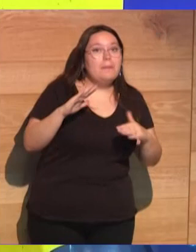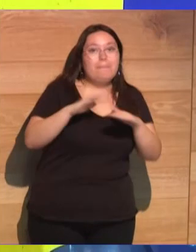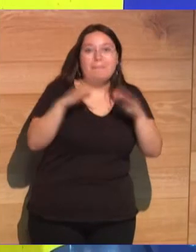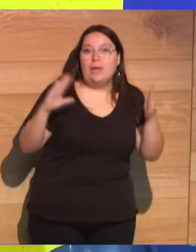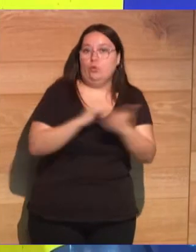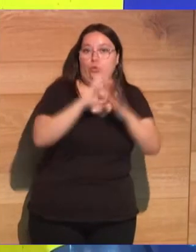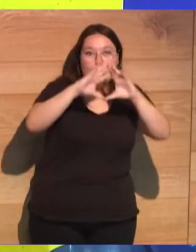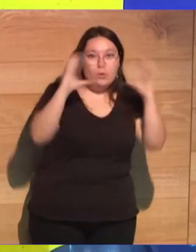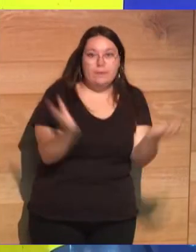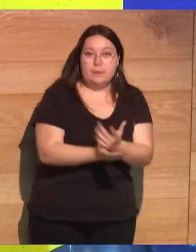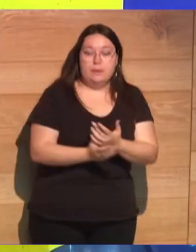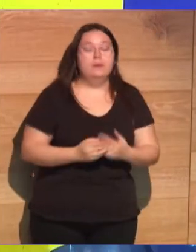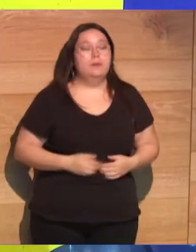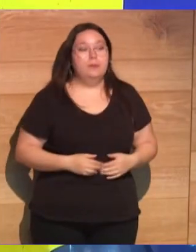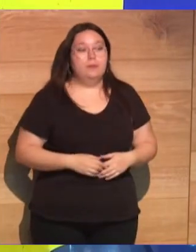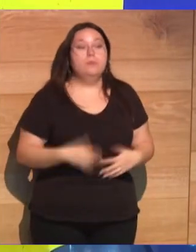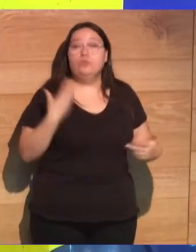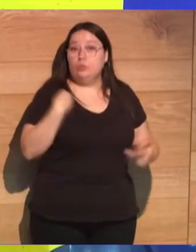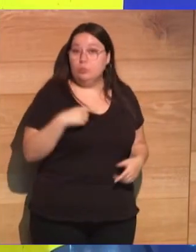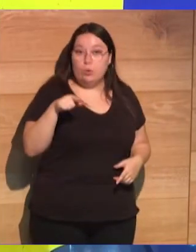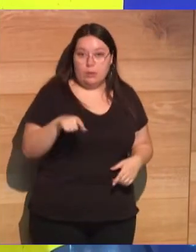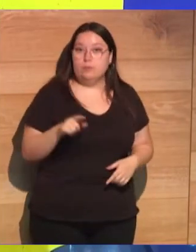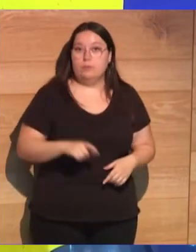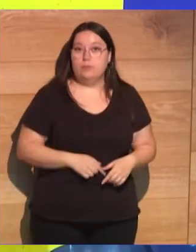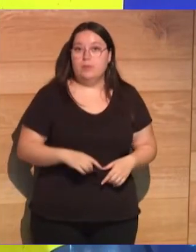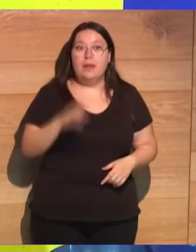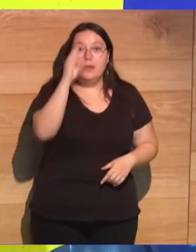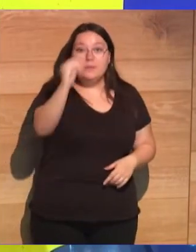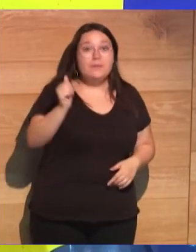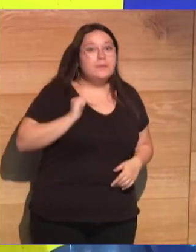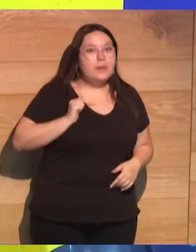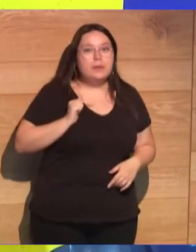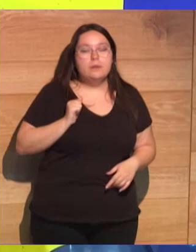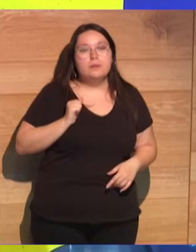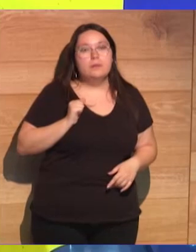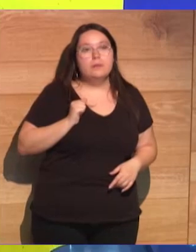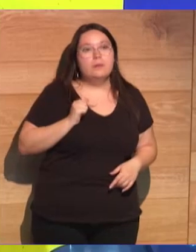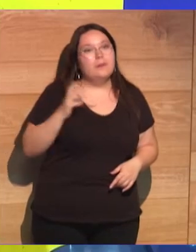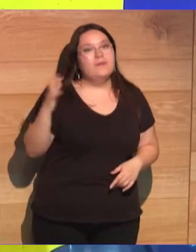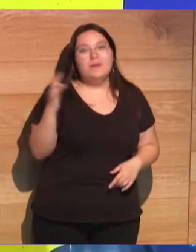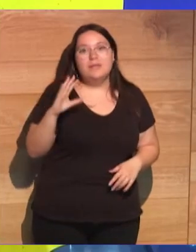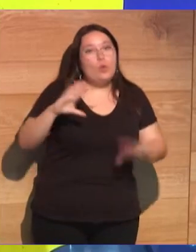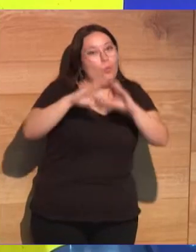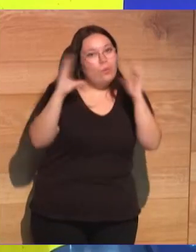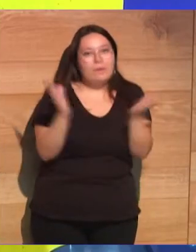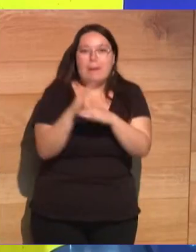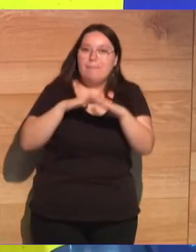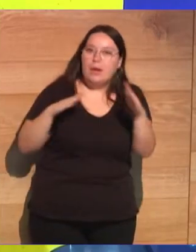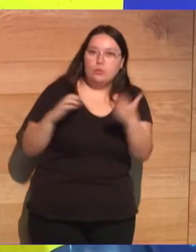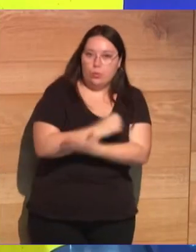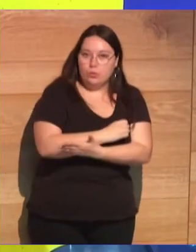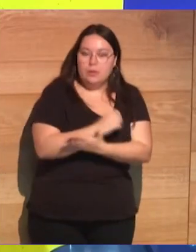universal. Pues aquí es lo mismo, tenemos que partir de ese punto. La inteligencia artificial tiene que ser universal, o sea, el